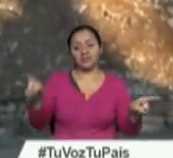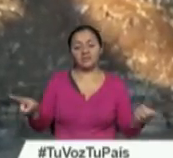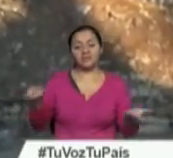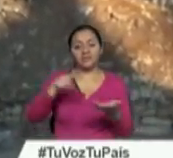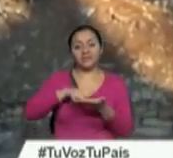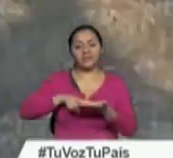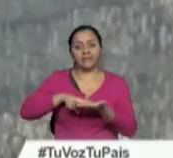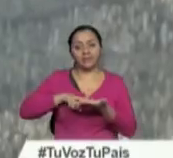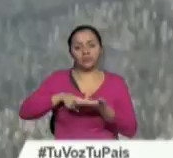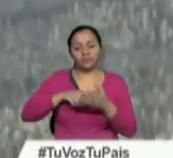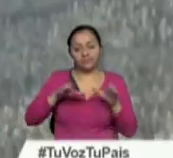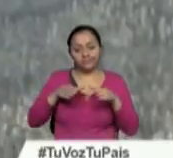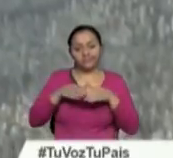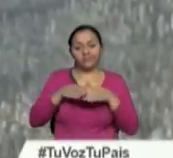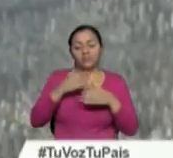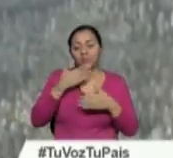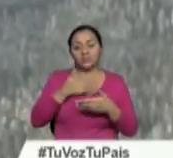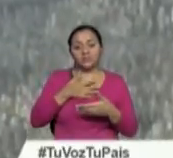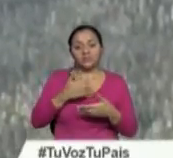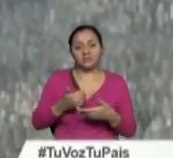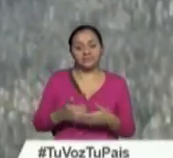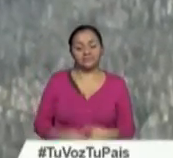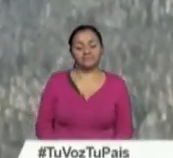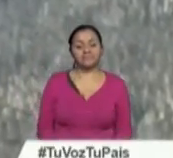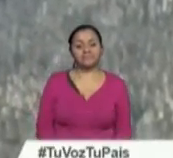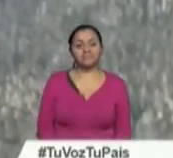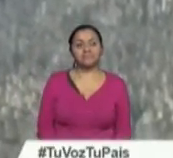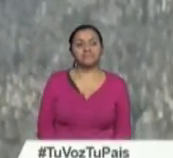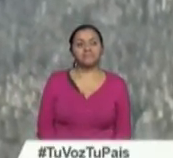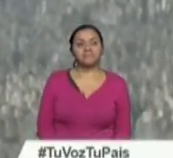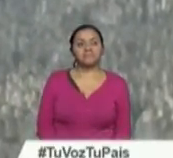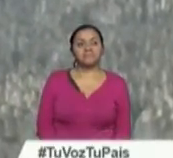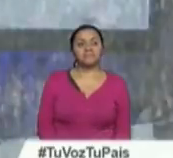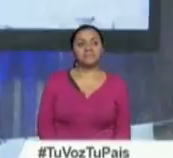en Hamburgo para analizar la situación.